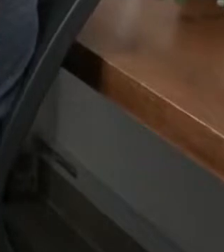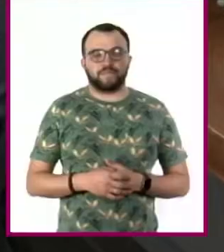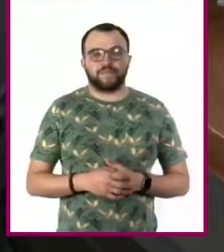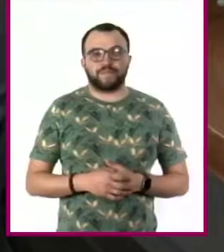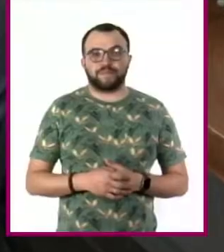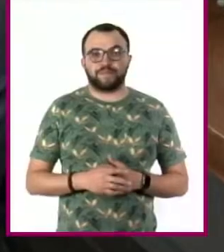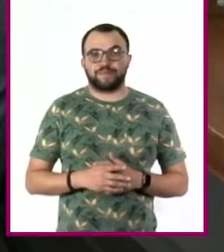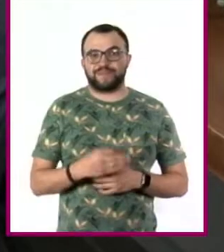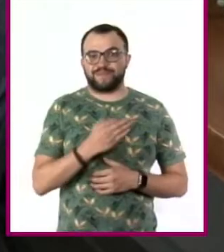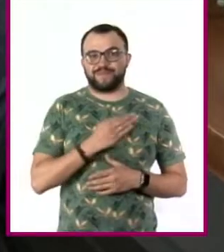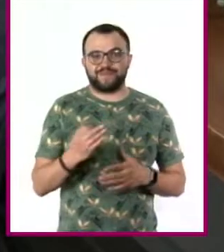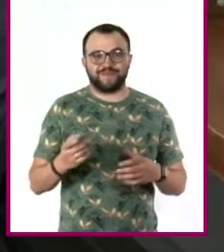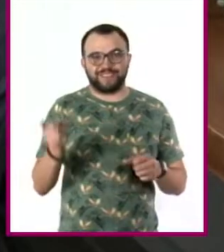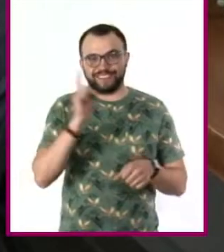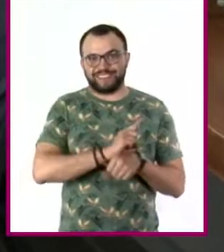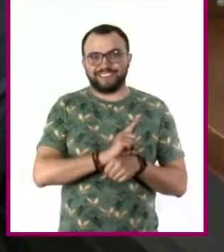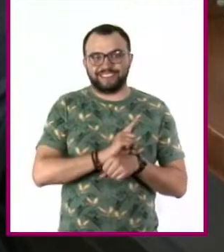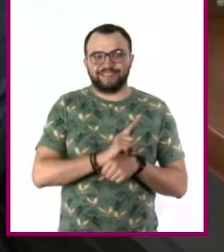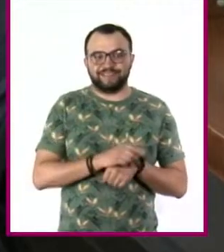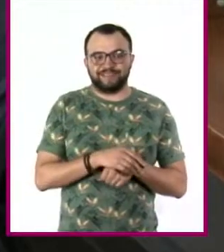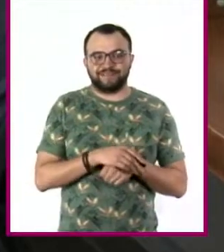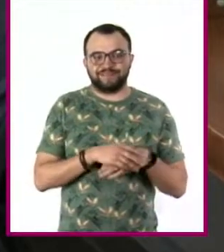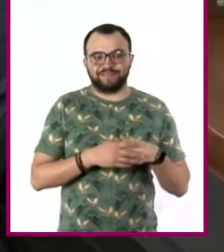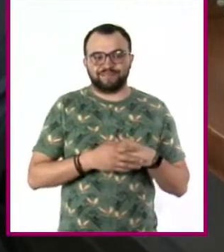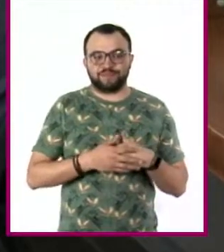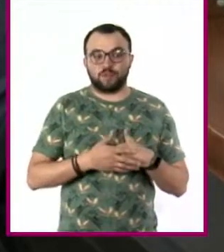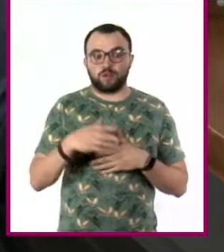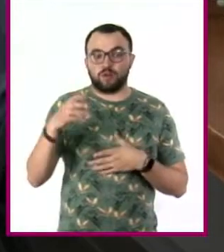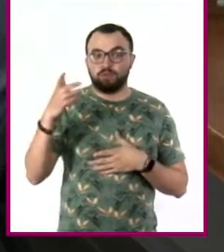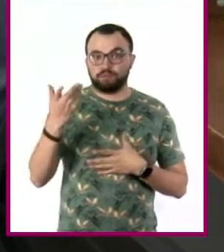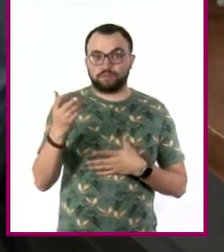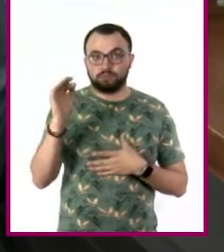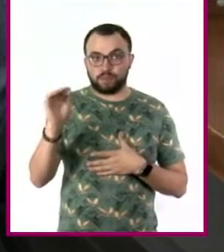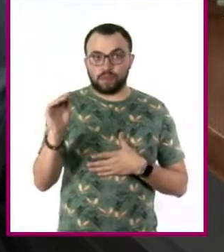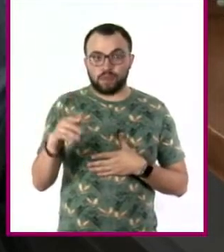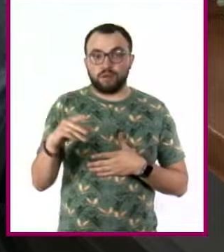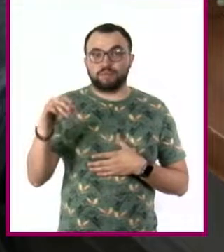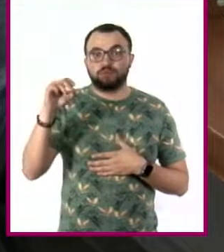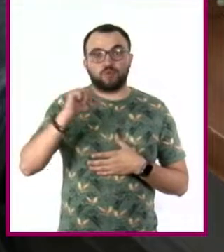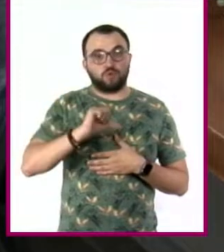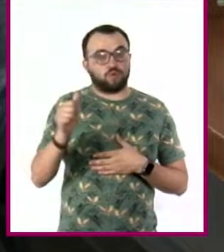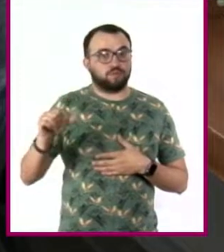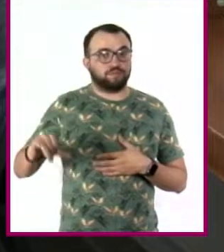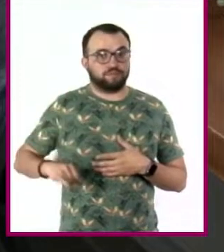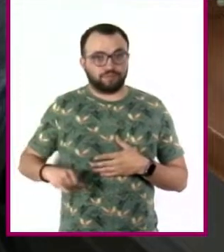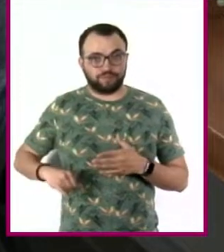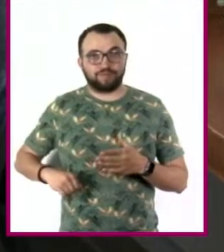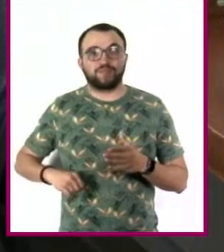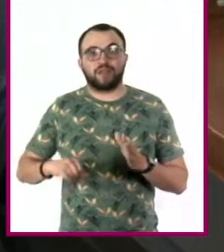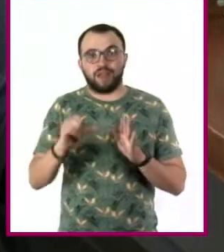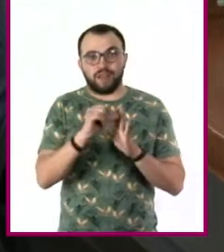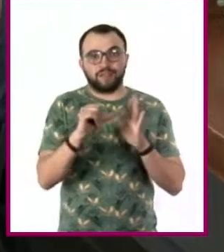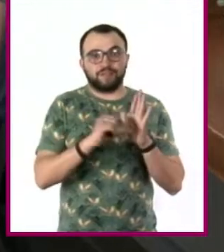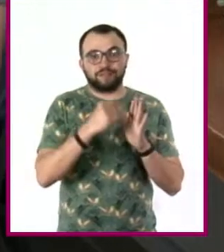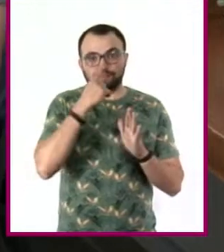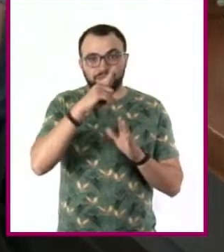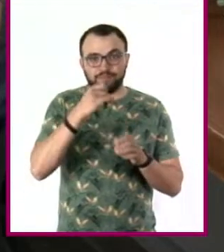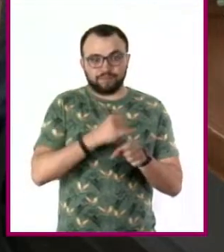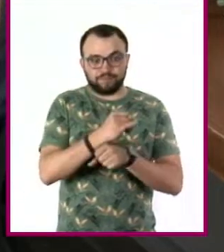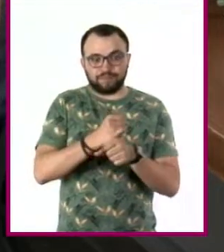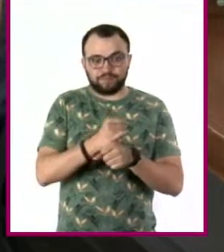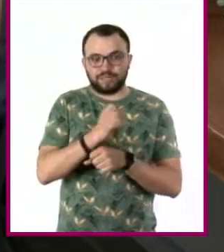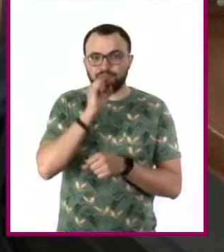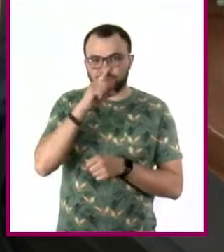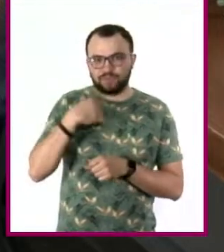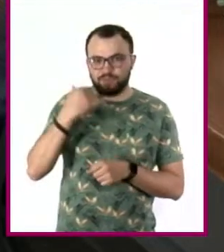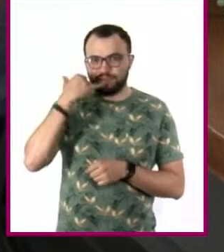Chicos, buen día. Hola. Buen día, Mireya. Oigan, les tengo otro interesante artículo para investigar. En la llamada